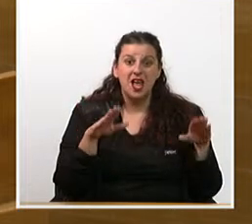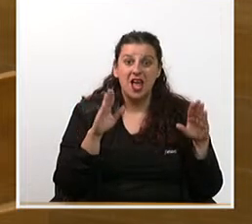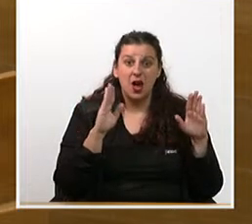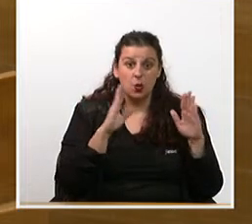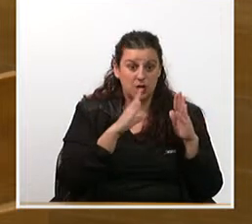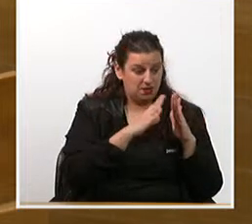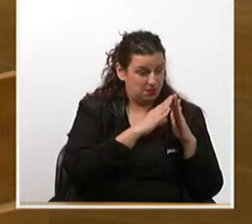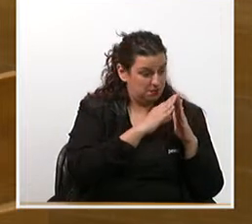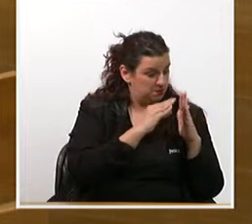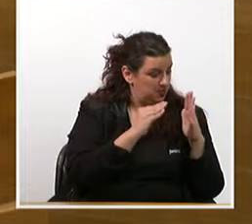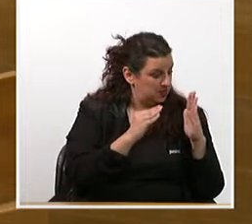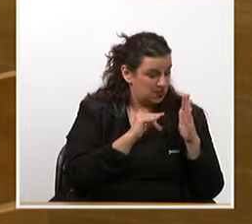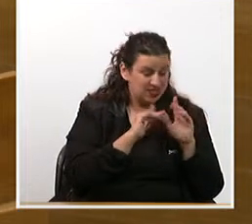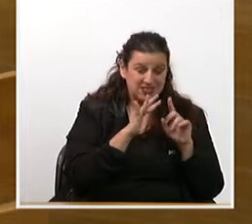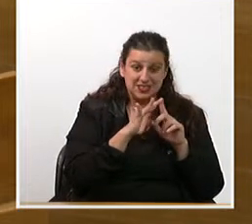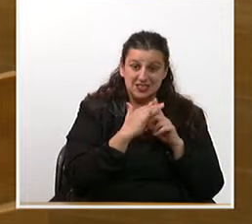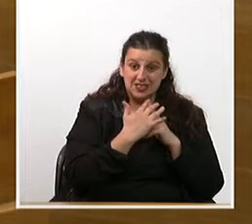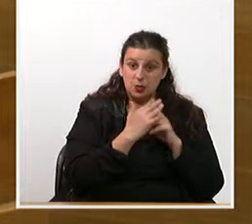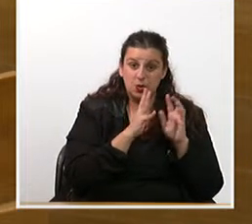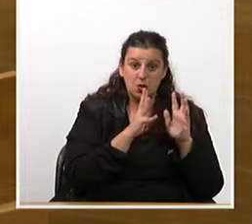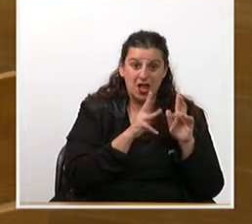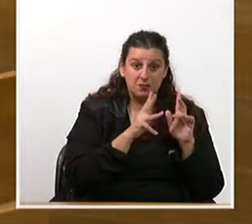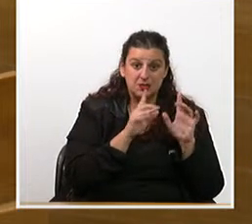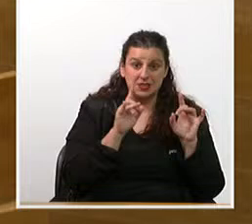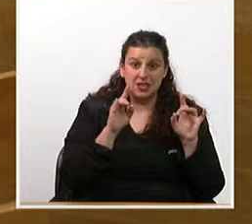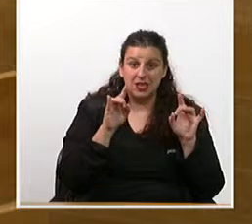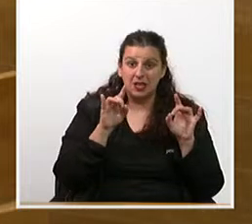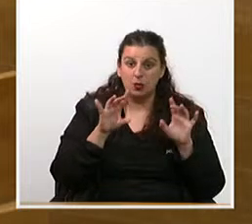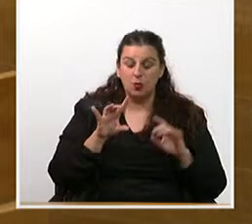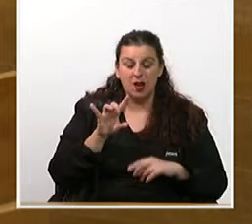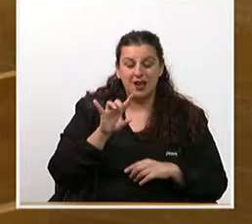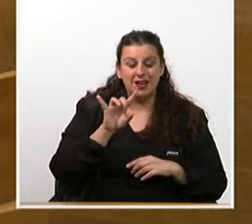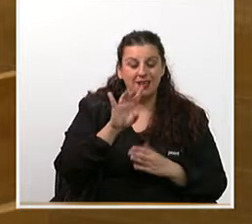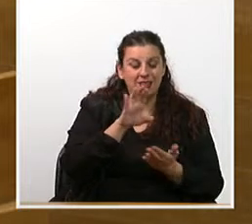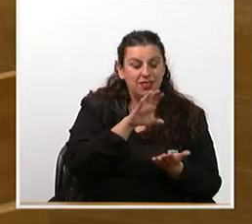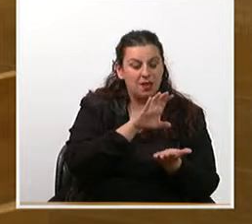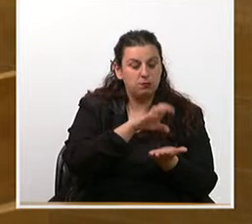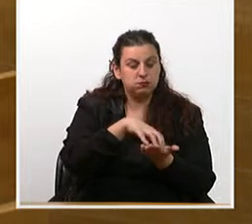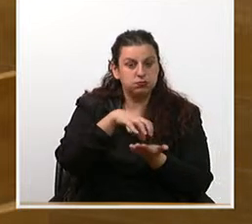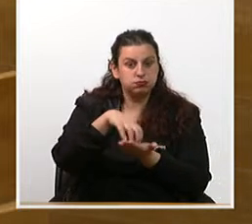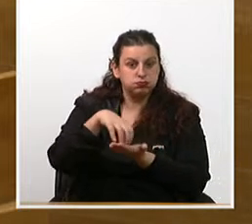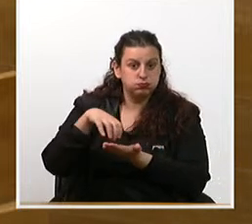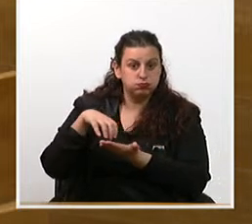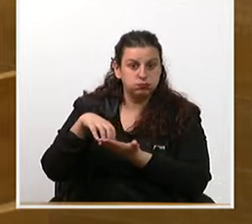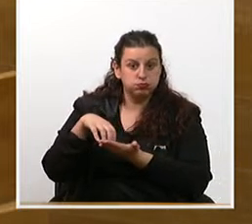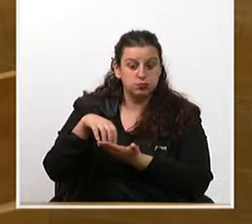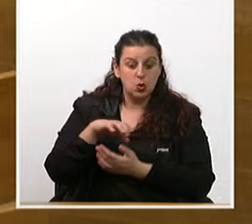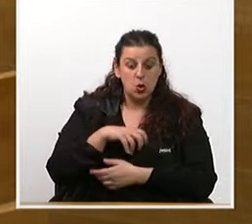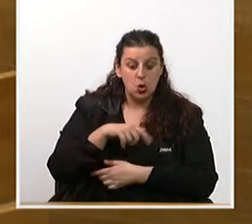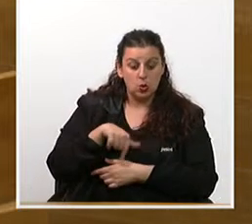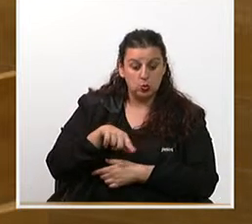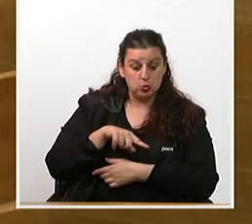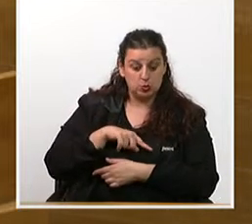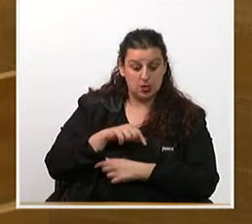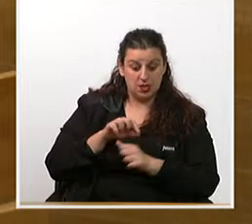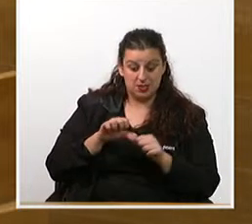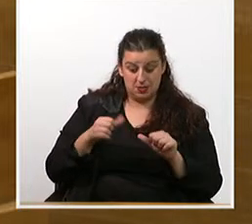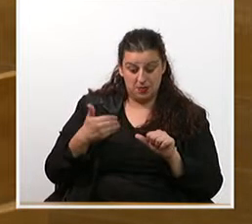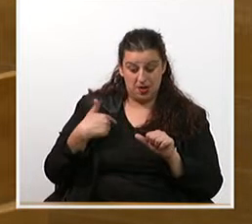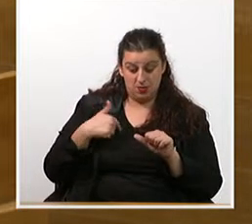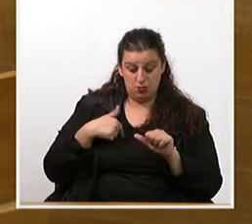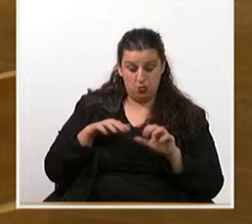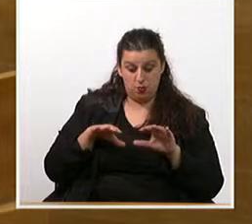situación administrativa que esos 15 centros que ustedes una semana antes de que yo tomara